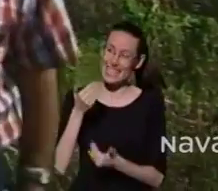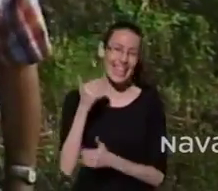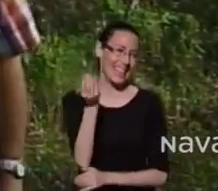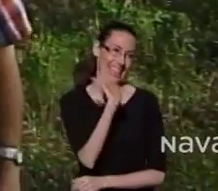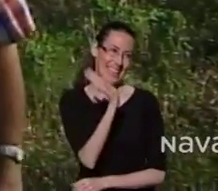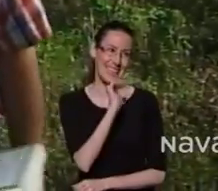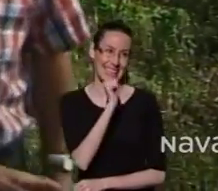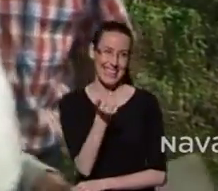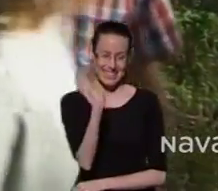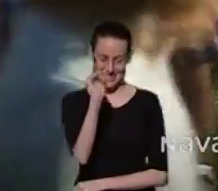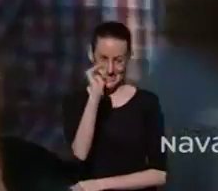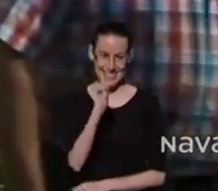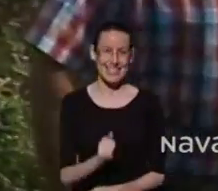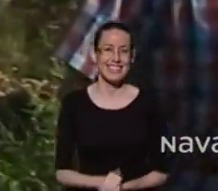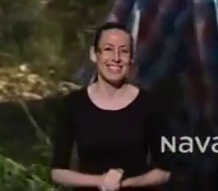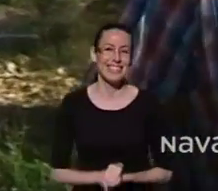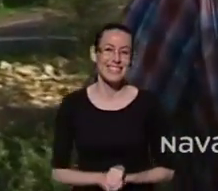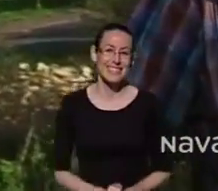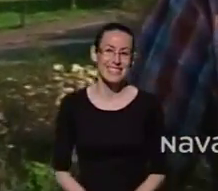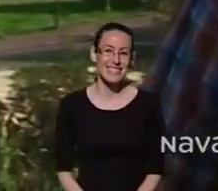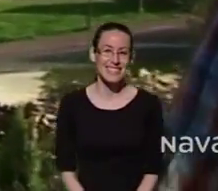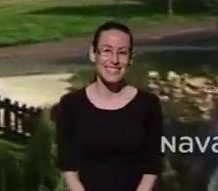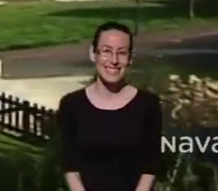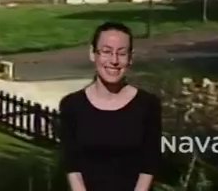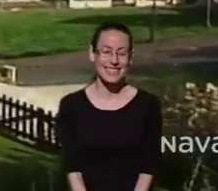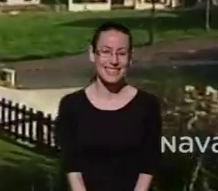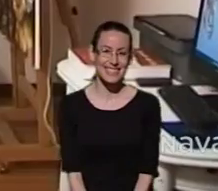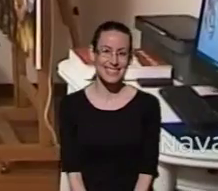Hola. Venga, Jesús Mari, agur. Ahí está, Serengate.